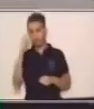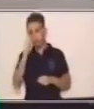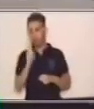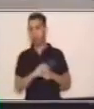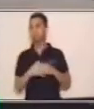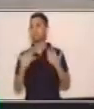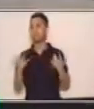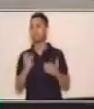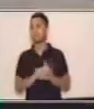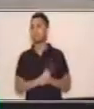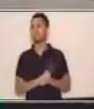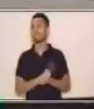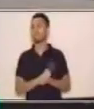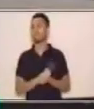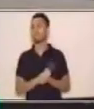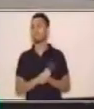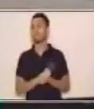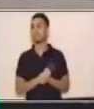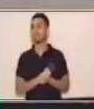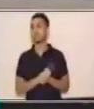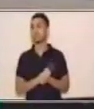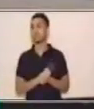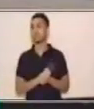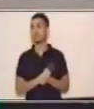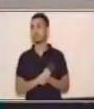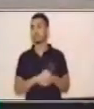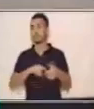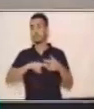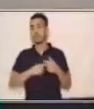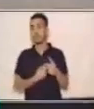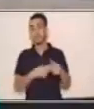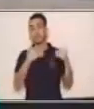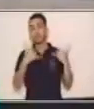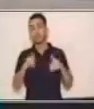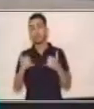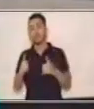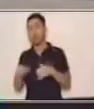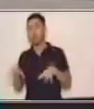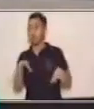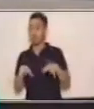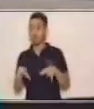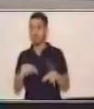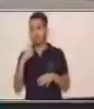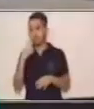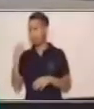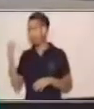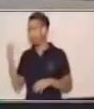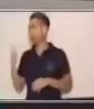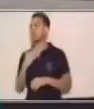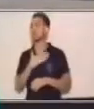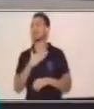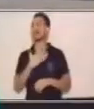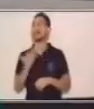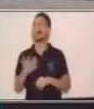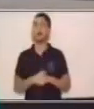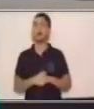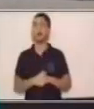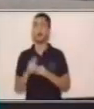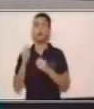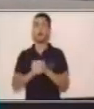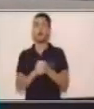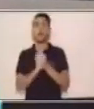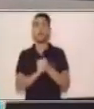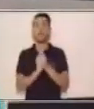Vamos a iniciar con un pequeño juego o una actividad, la cual se llama